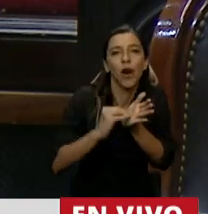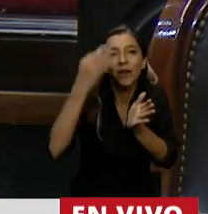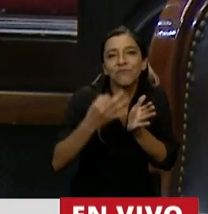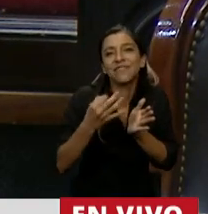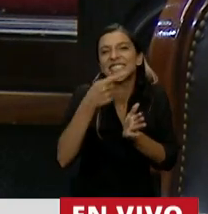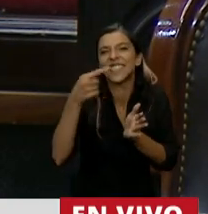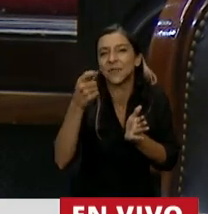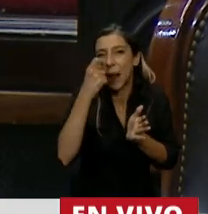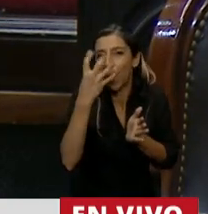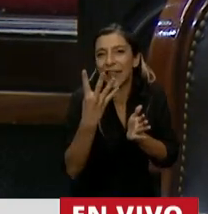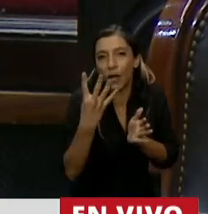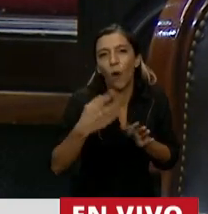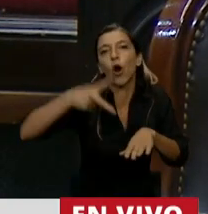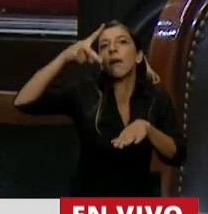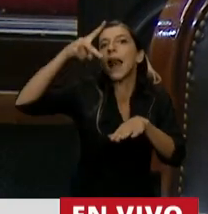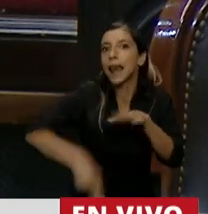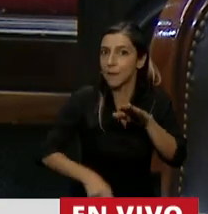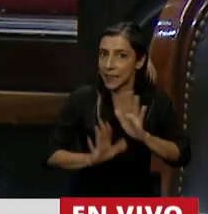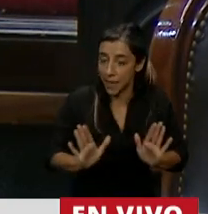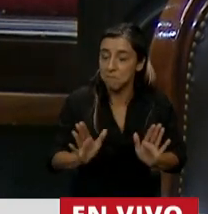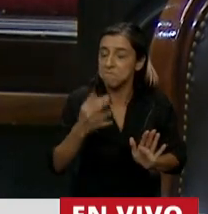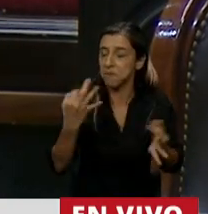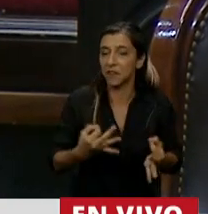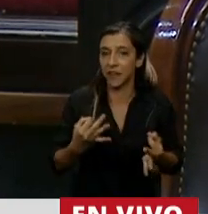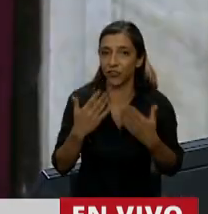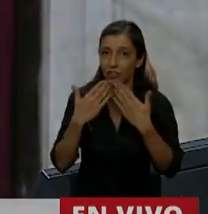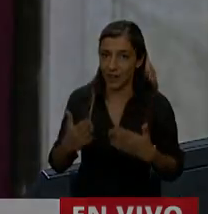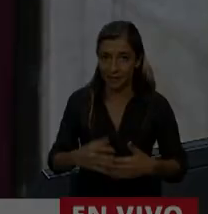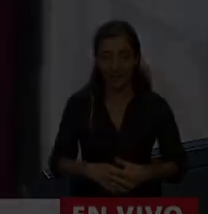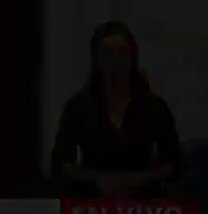24 como límite en todo caso. Nada más, señor Presidente. Gracias, diputado Dicea.